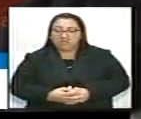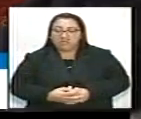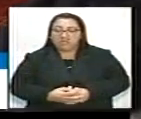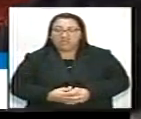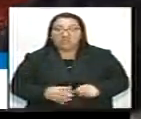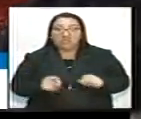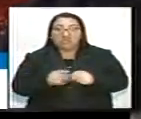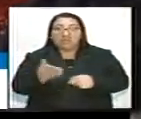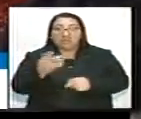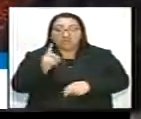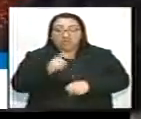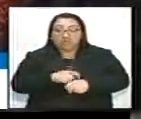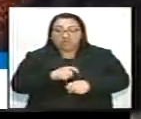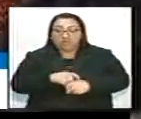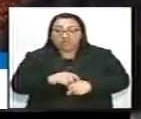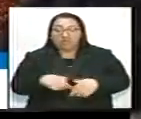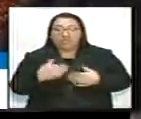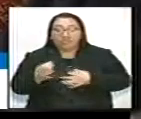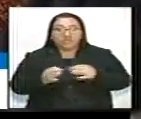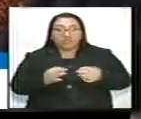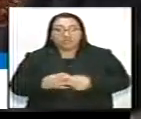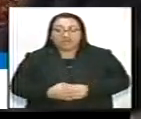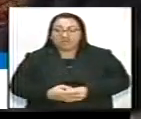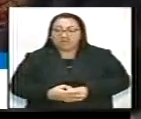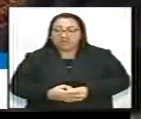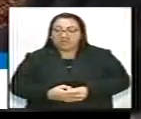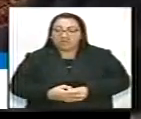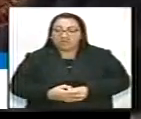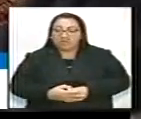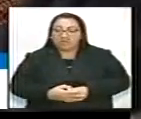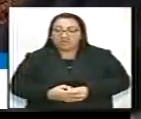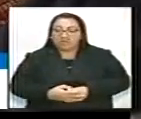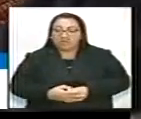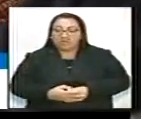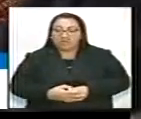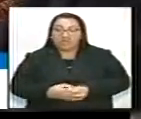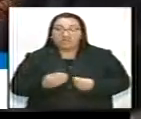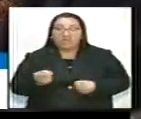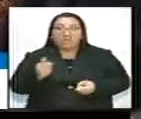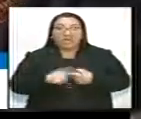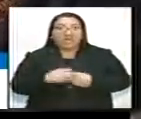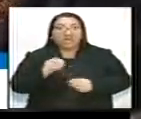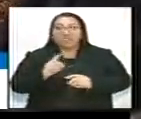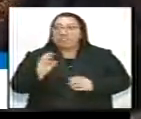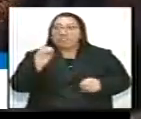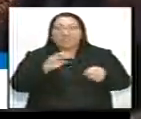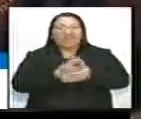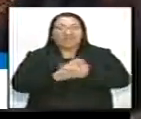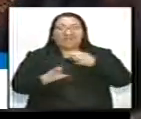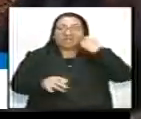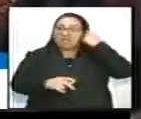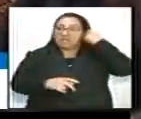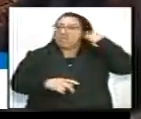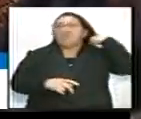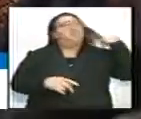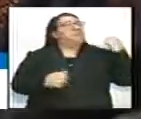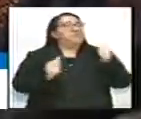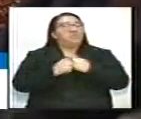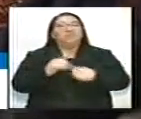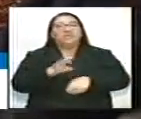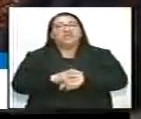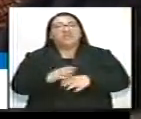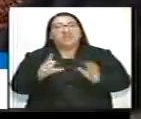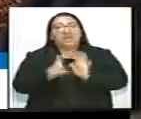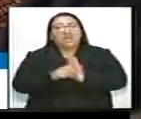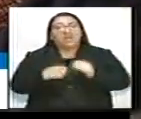que en su momento nos den explicaciones por qué hasta la fecha no se ha implementado todo el tema de medicina legal. Hablamos de la